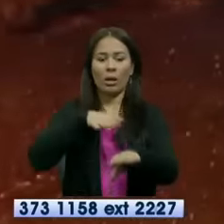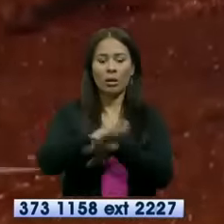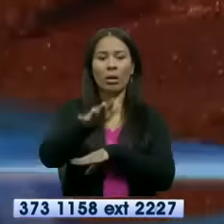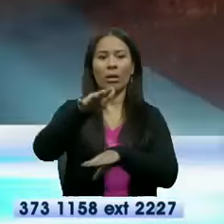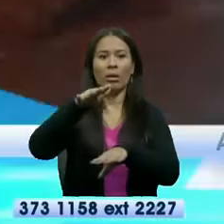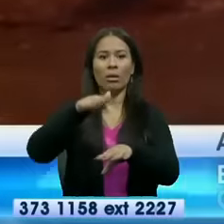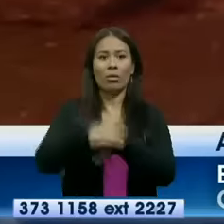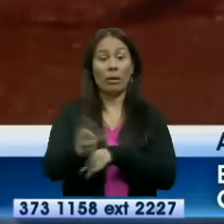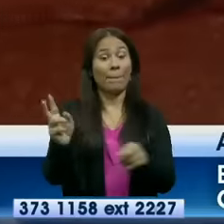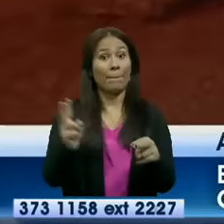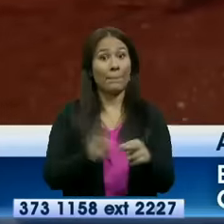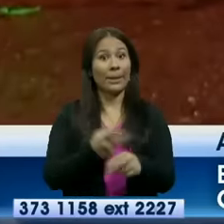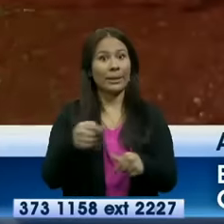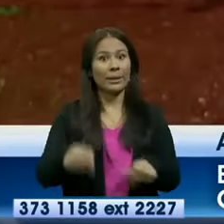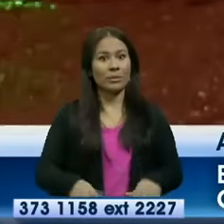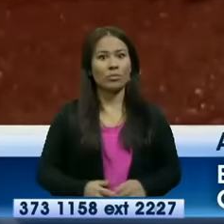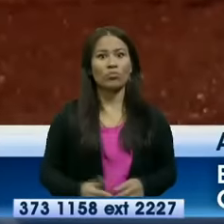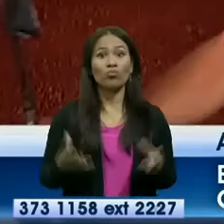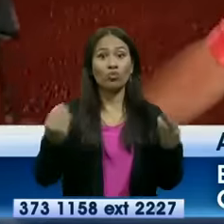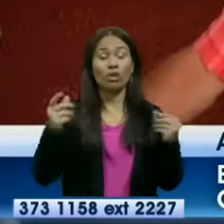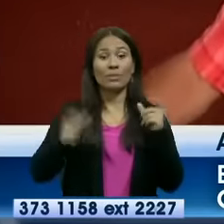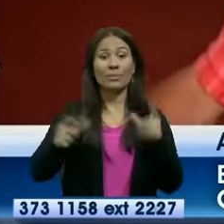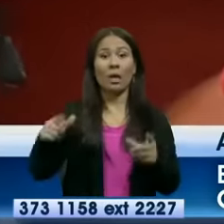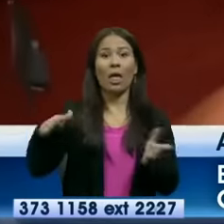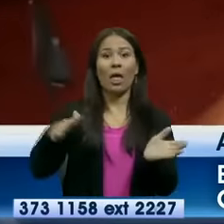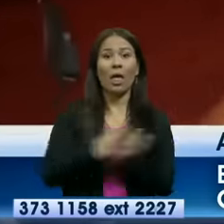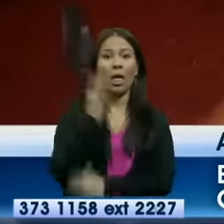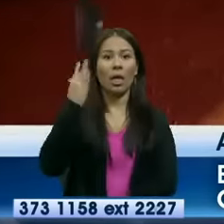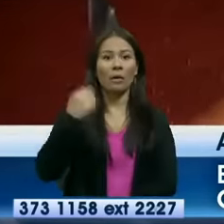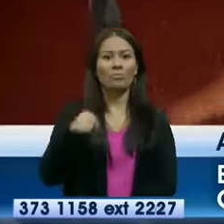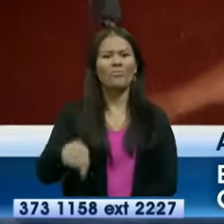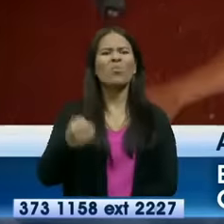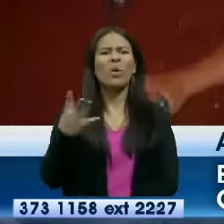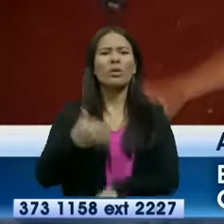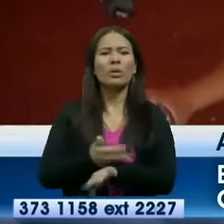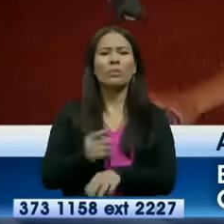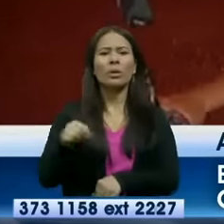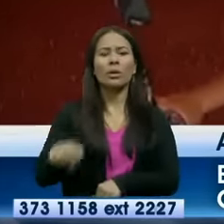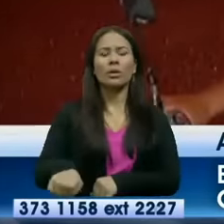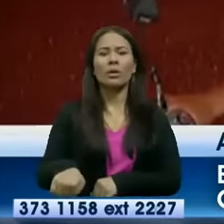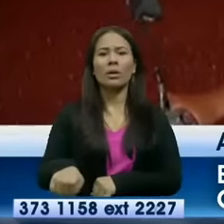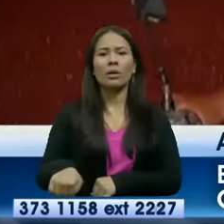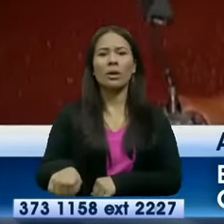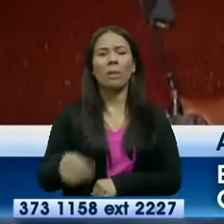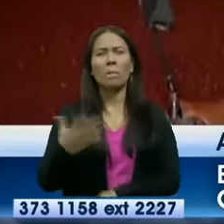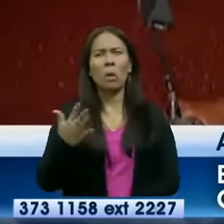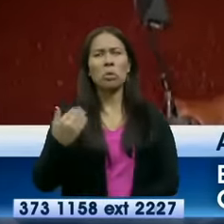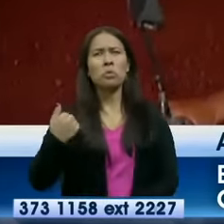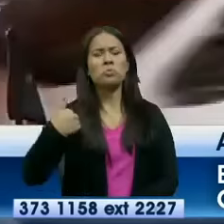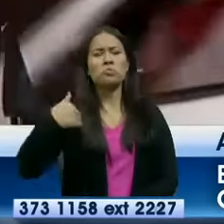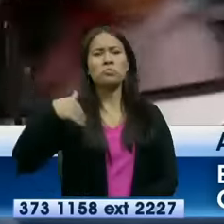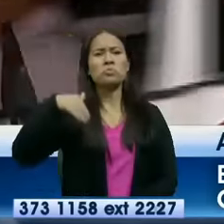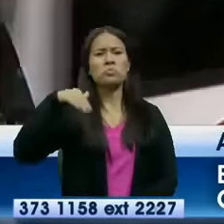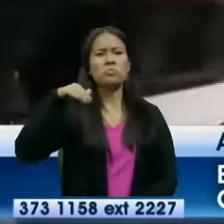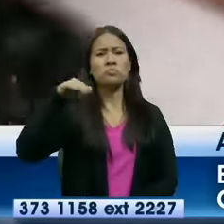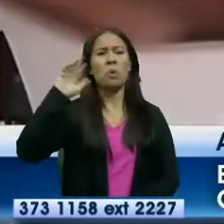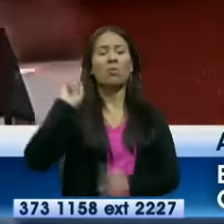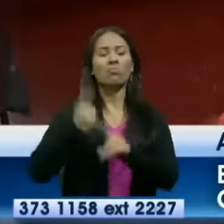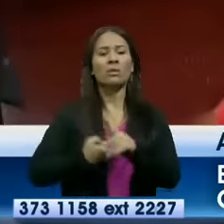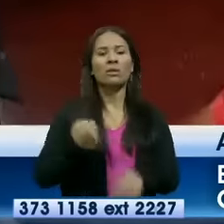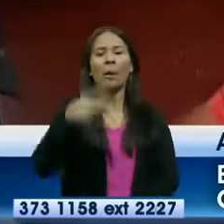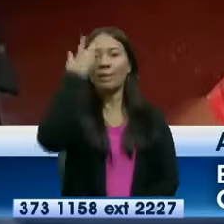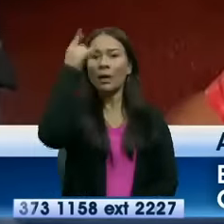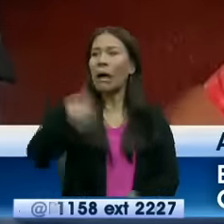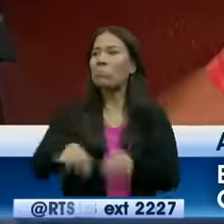accidentarse. Está peligrosísima, ya se han caído la gente. ¿Qué tiempo tiene eso allí? Ya es que eso tiene mucho tiempo. Lo van a arreglar porque es